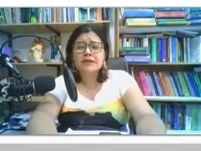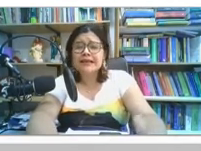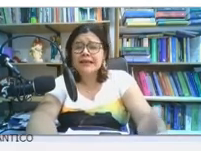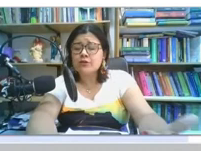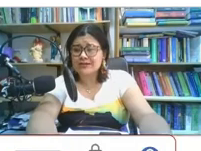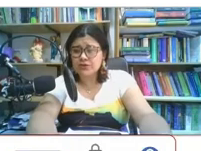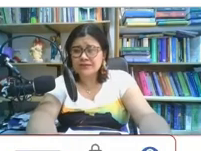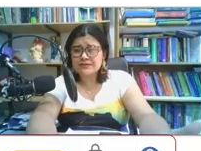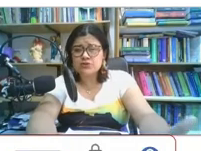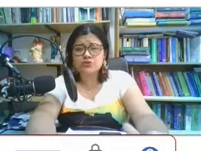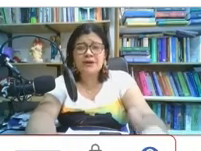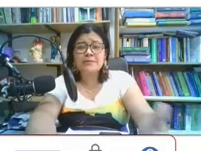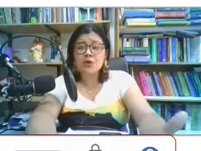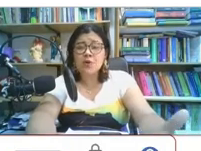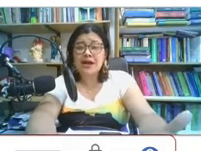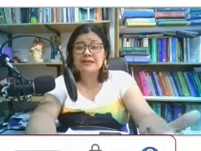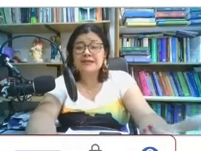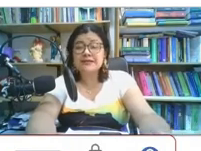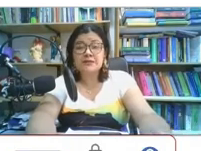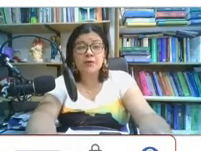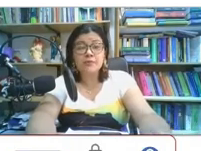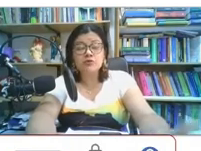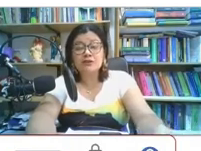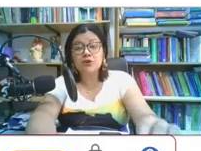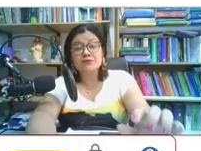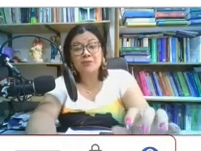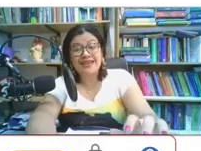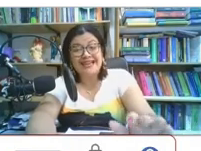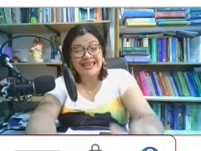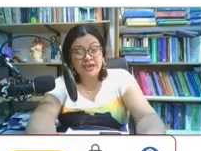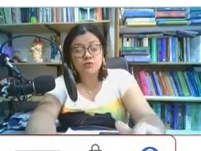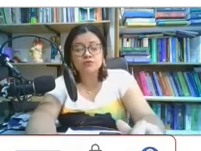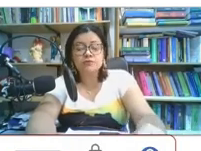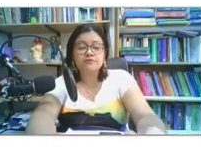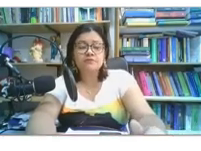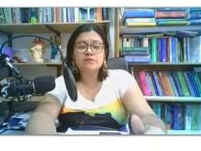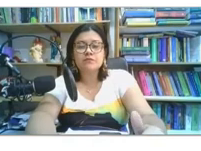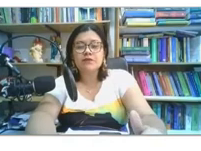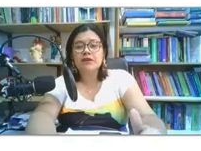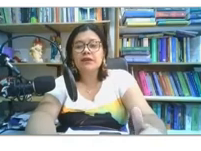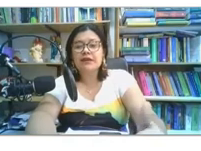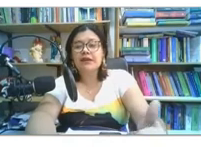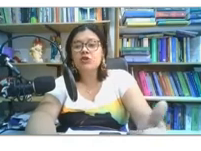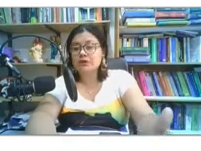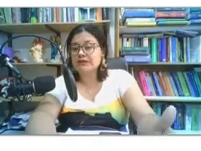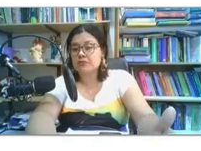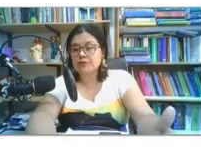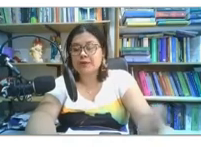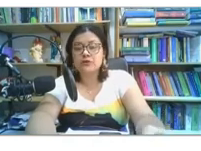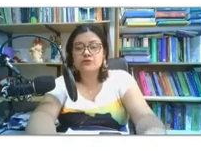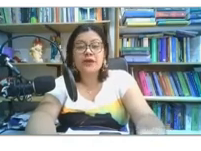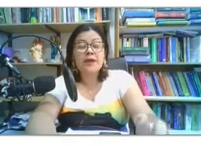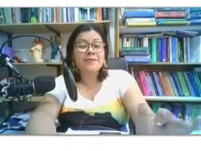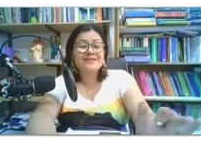en ocasiones nos da miedo hacer este tipo de postulaciones porque creemos que no estamos